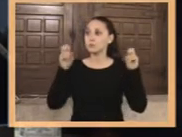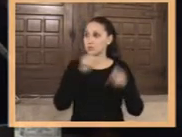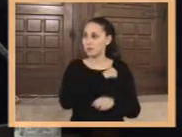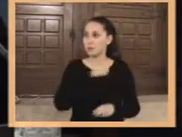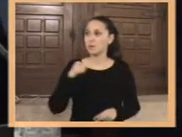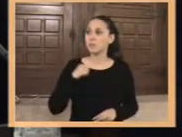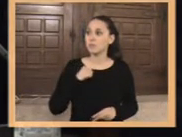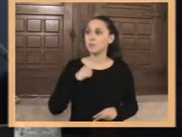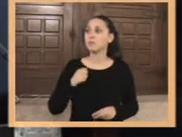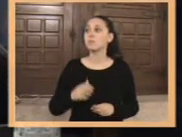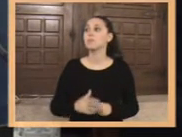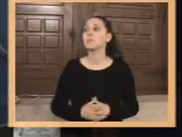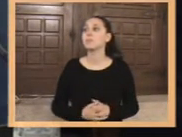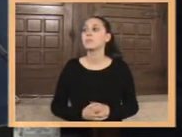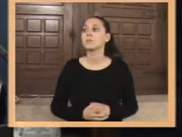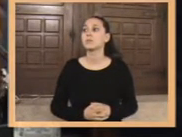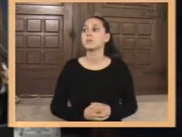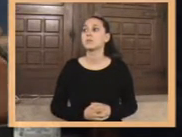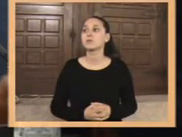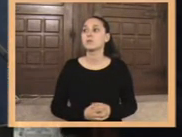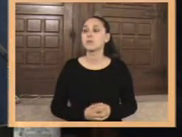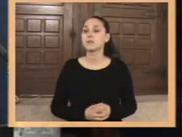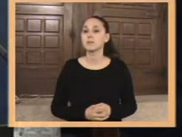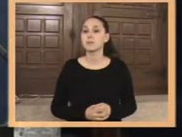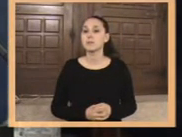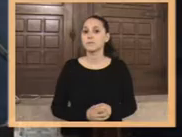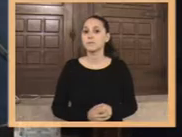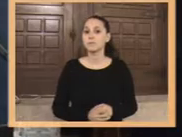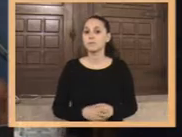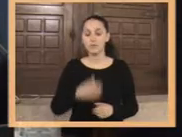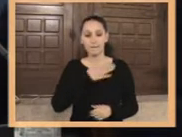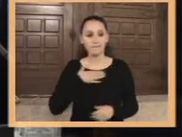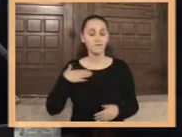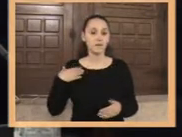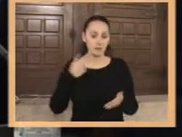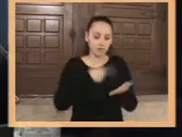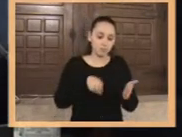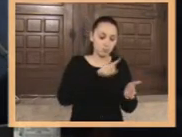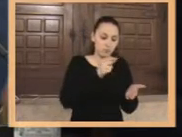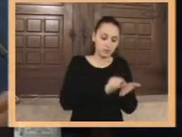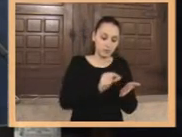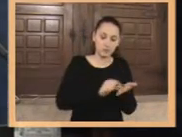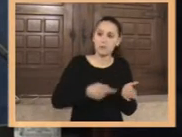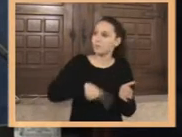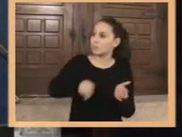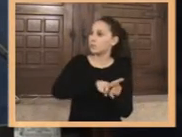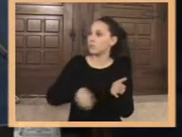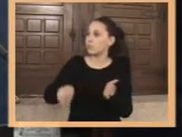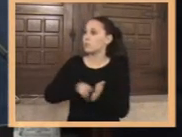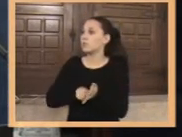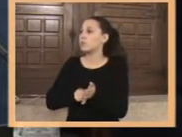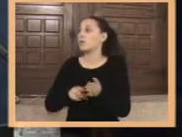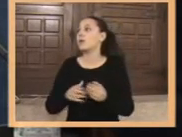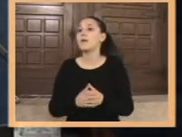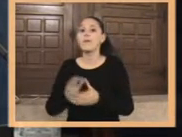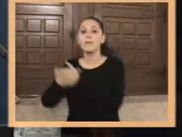esta cuestión común que quisiera también se reflejase en el acta, y es felicitarle en el pleno a la señora